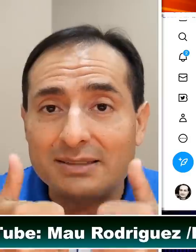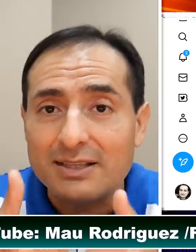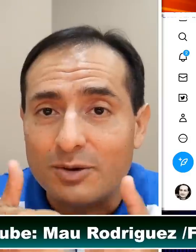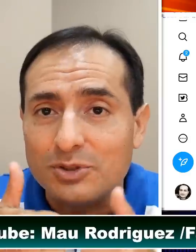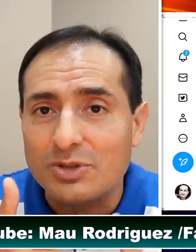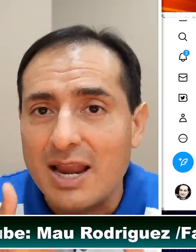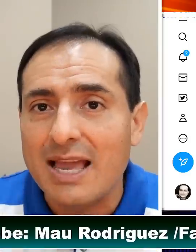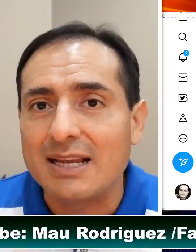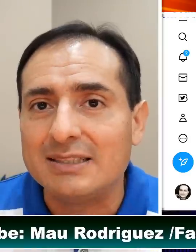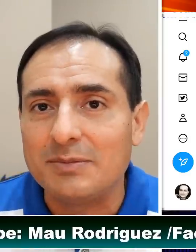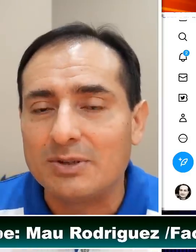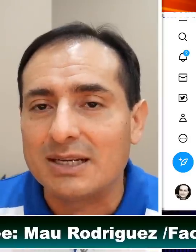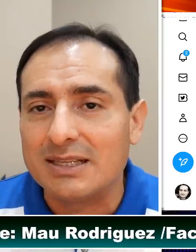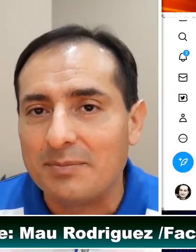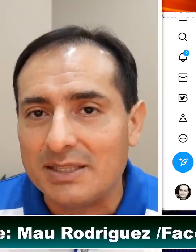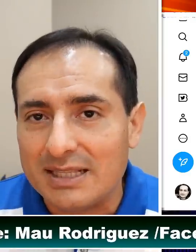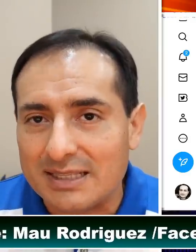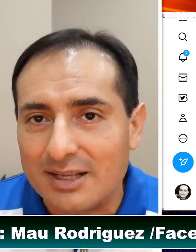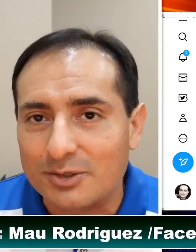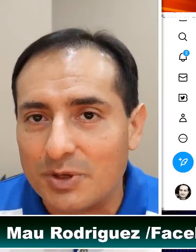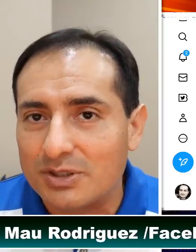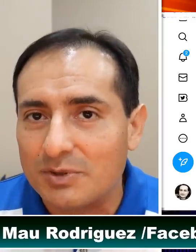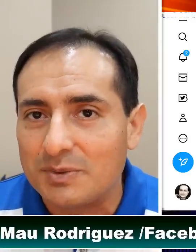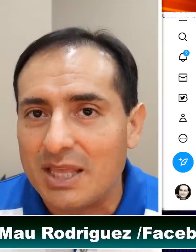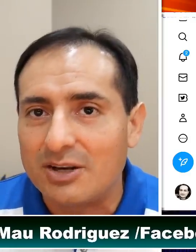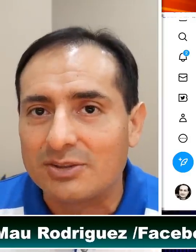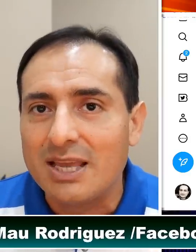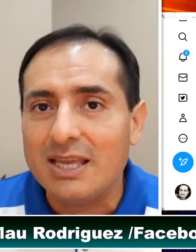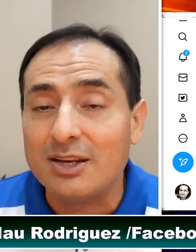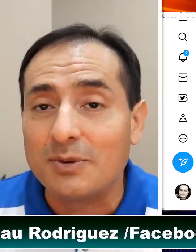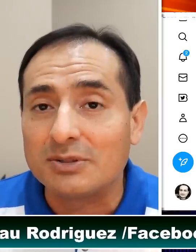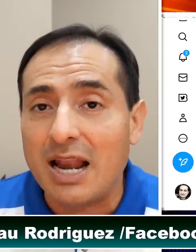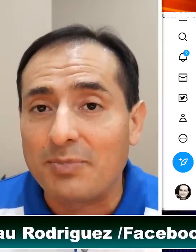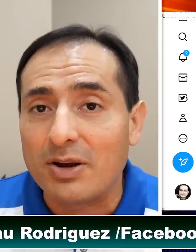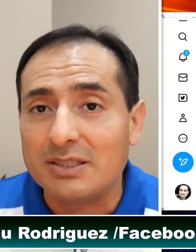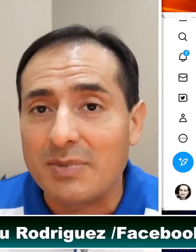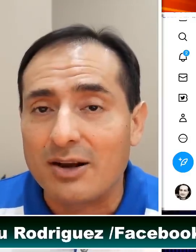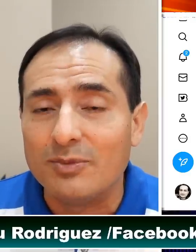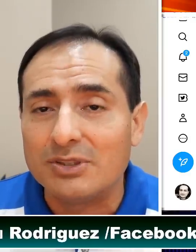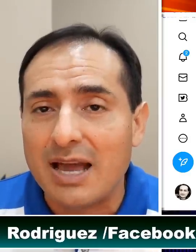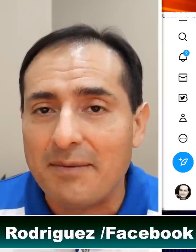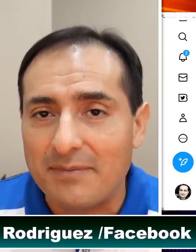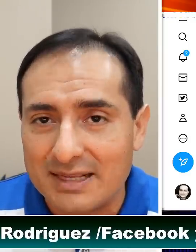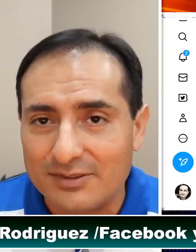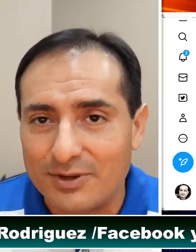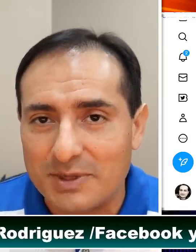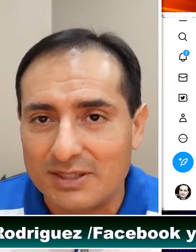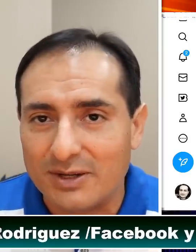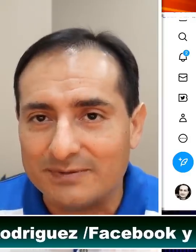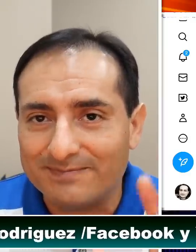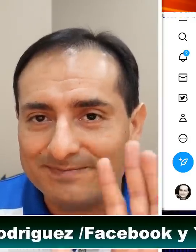También les agradezco mucho el like y les invito a que sigan pendientes de los próximos videos. Y nos vemos a la próxima con mucha más información.